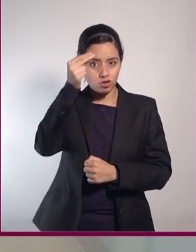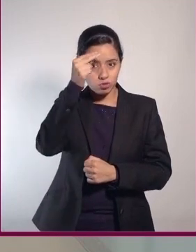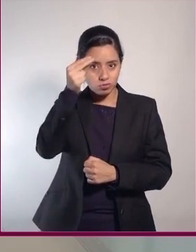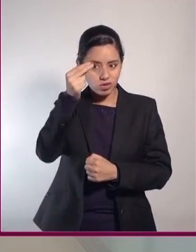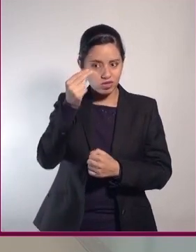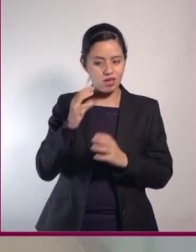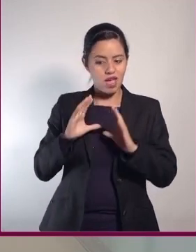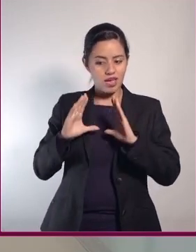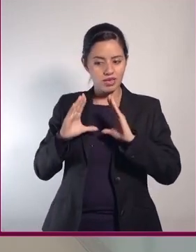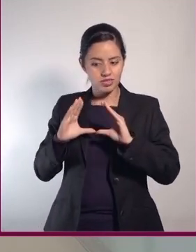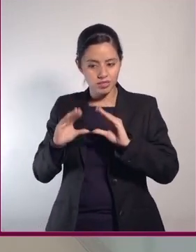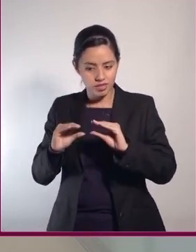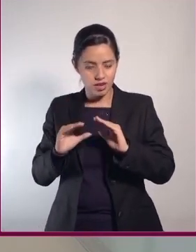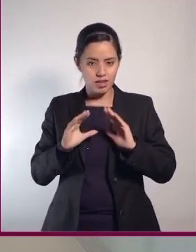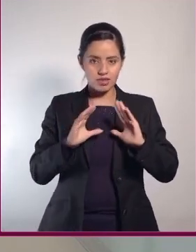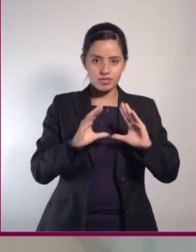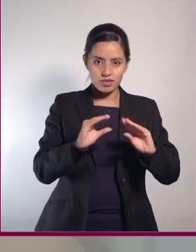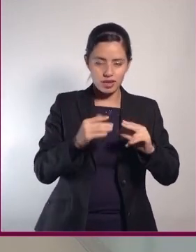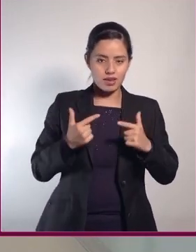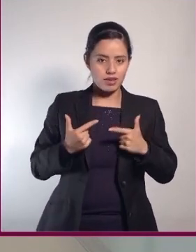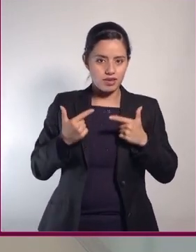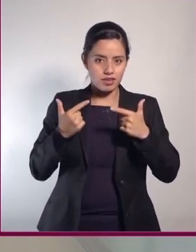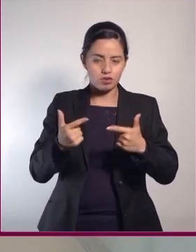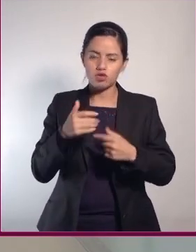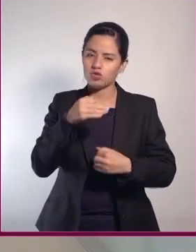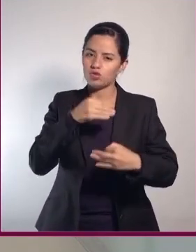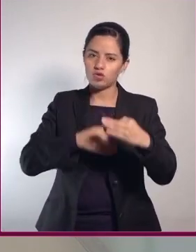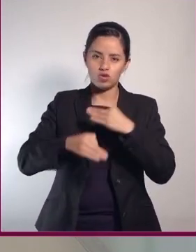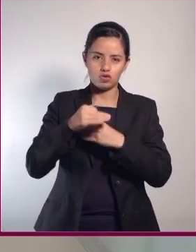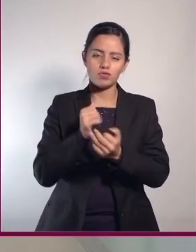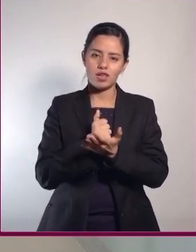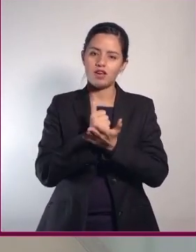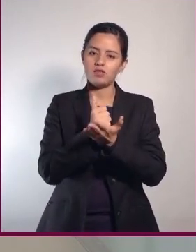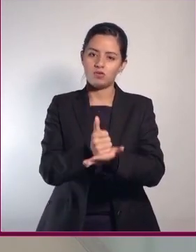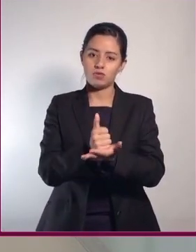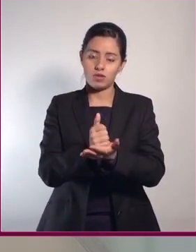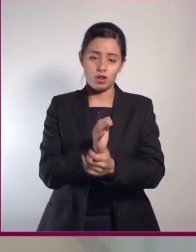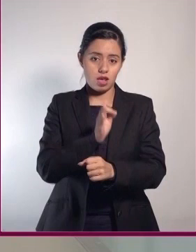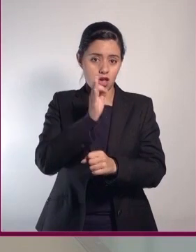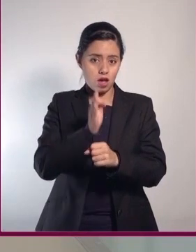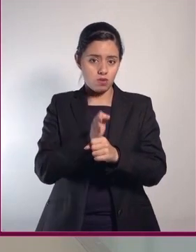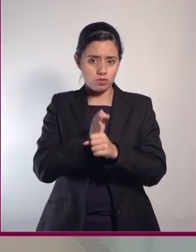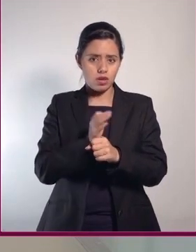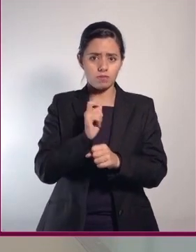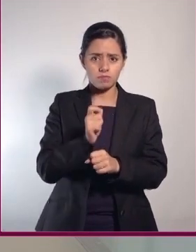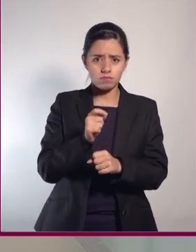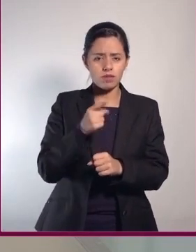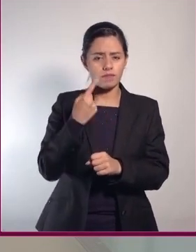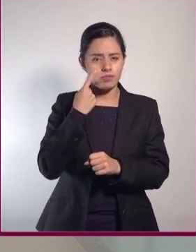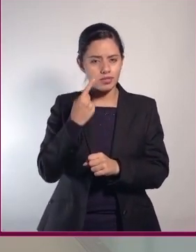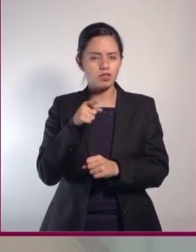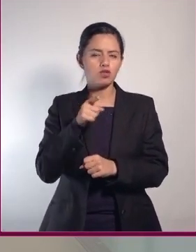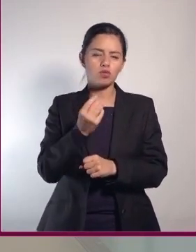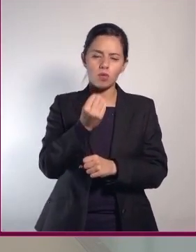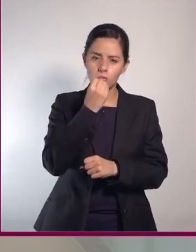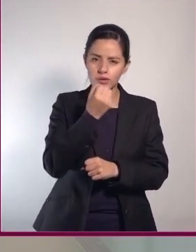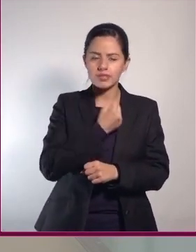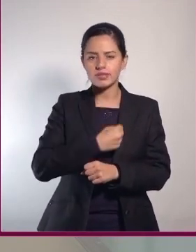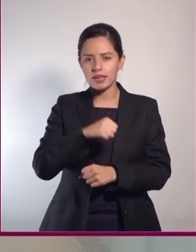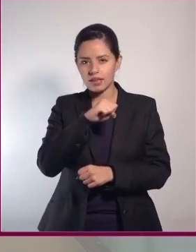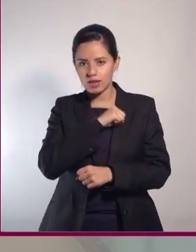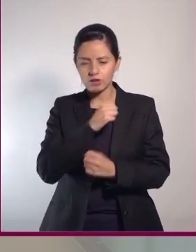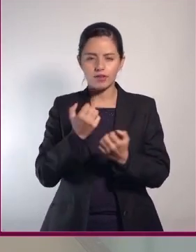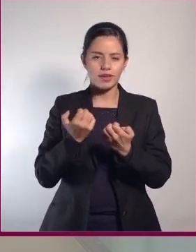de generación en generación y todos nos beneficiamos. Suena fácil resumir las acciones preventivas en come saludable,